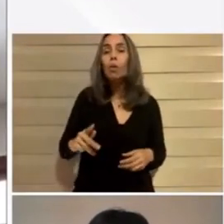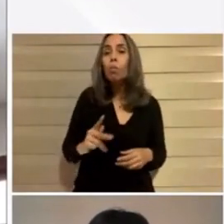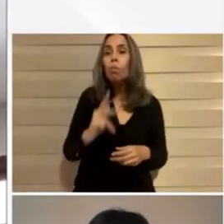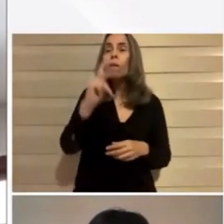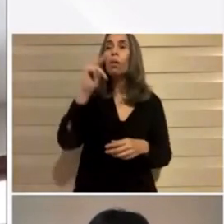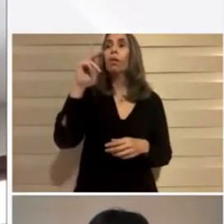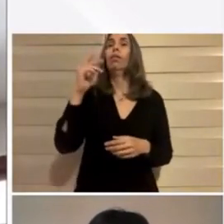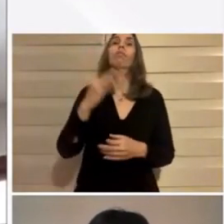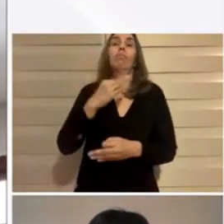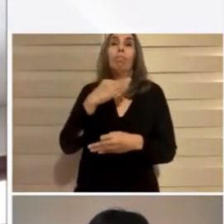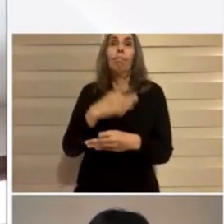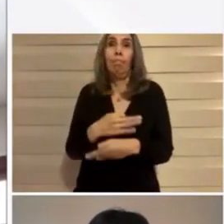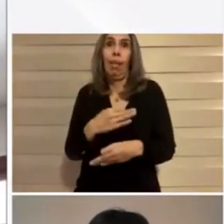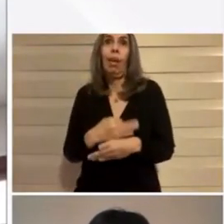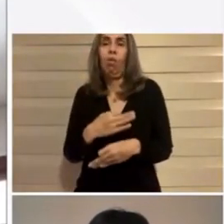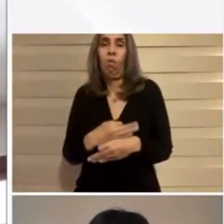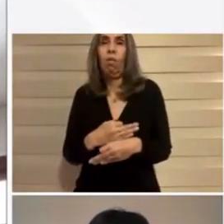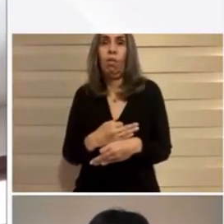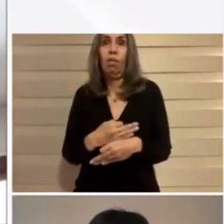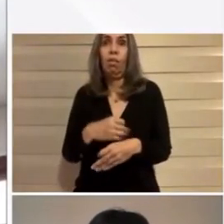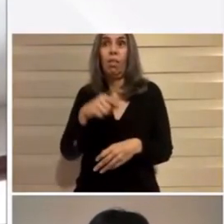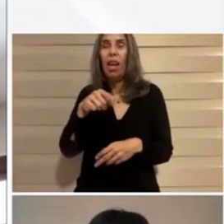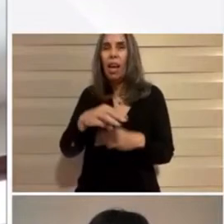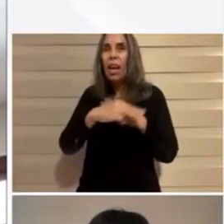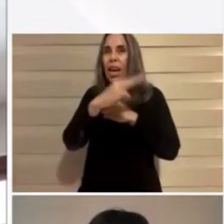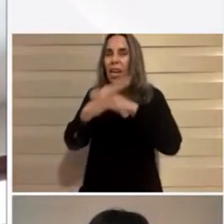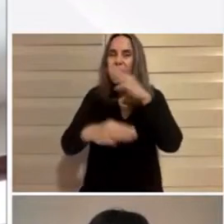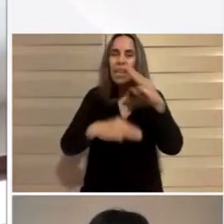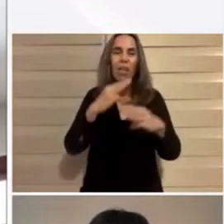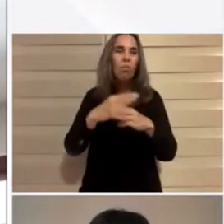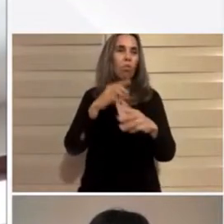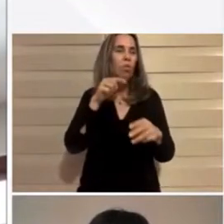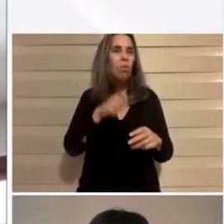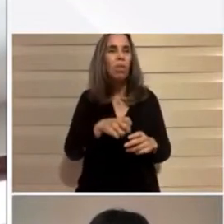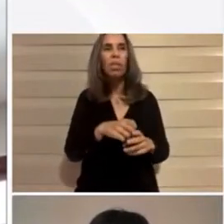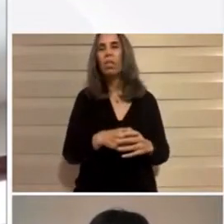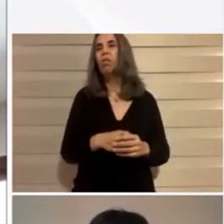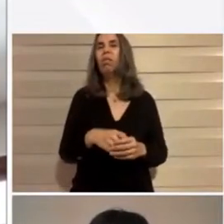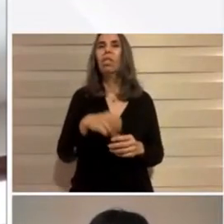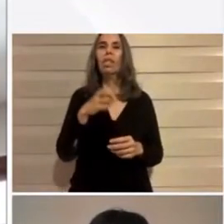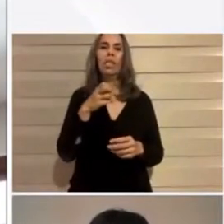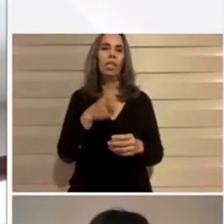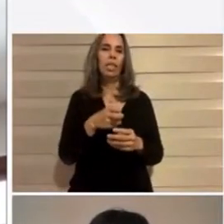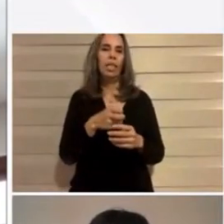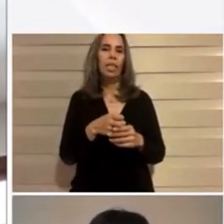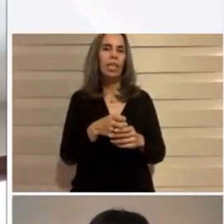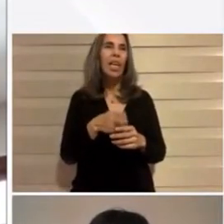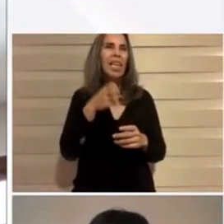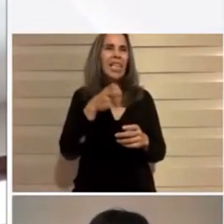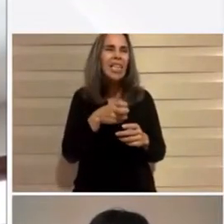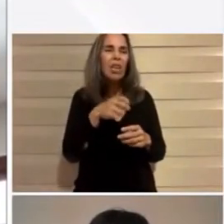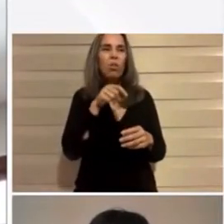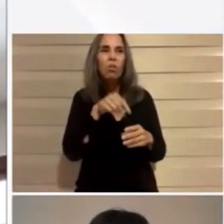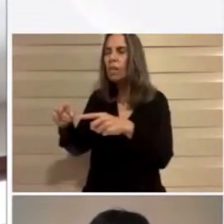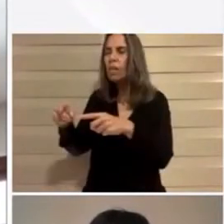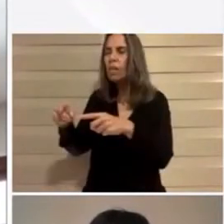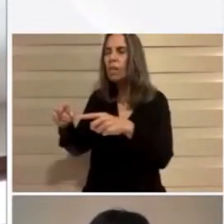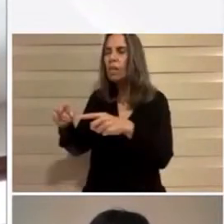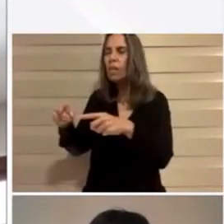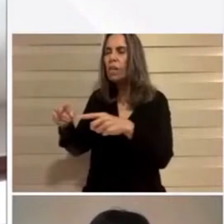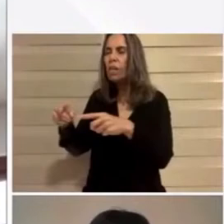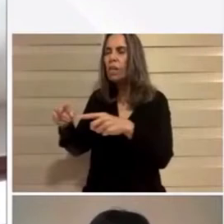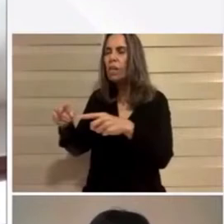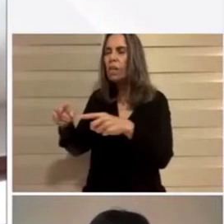que no es ahora, ha sido desde siempre marcada por la forma en que las personas intercambian. La